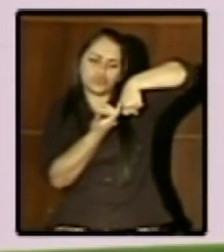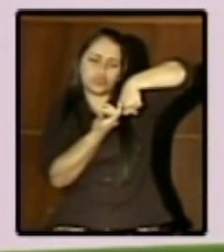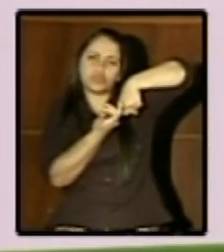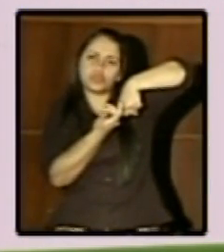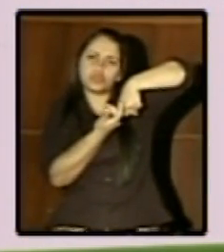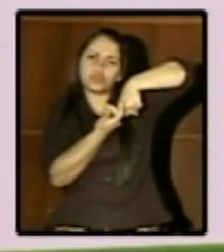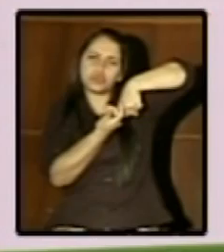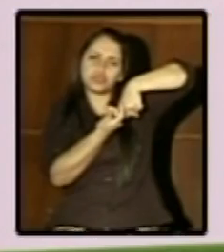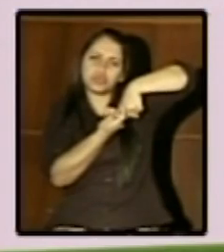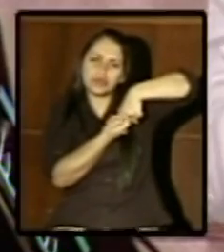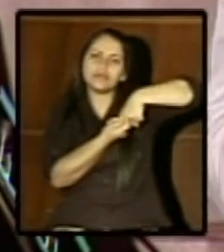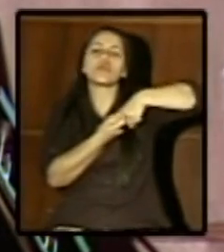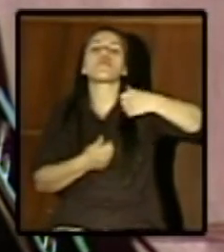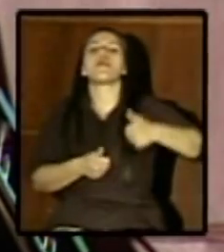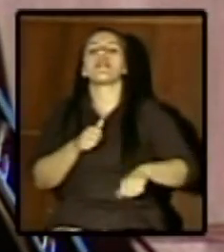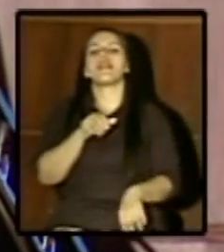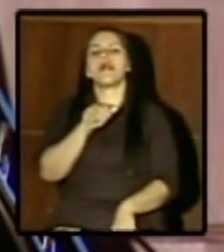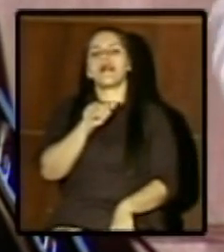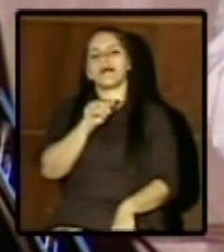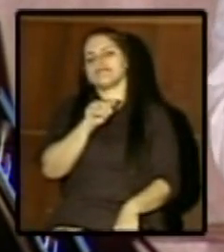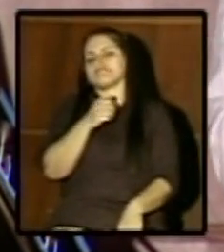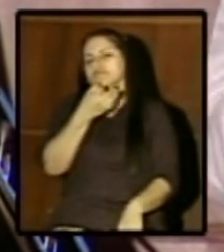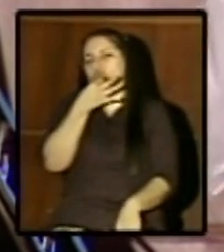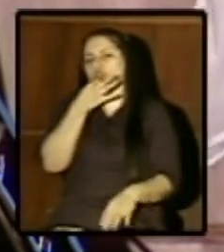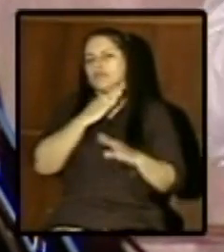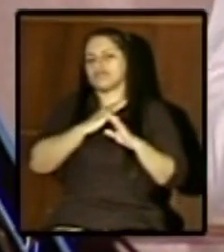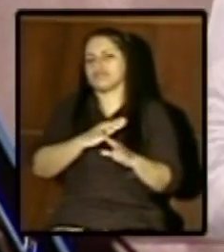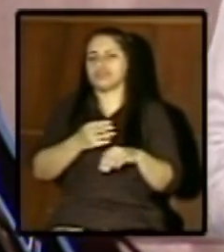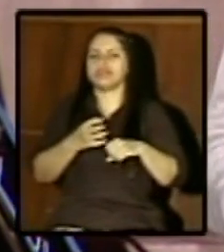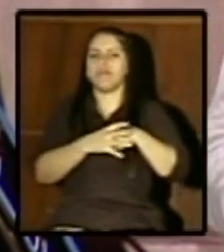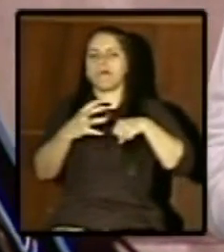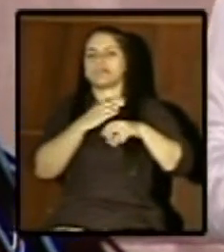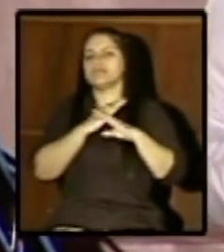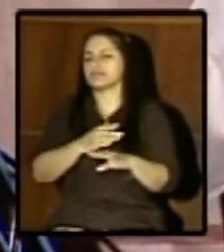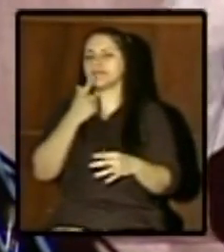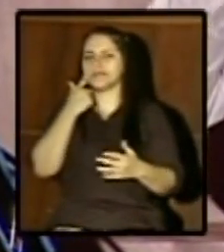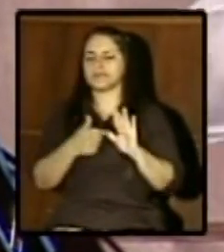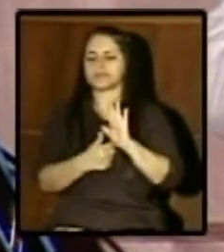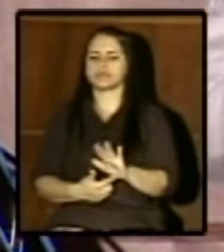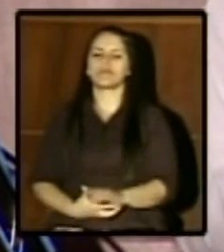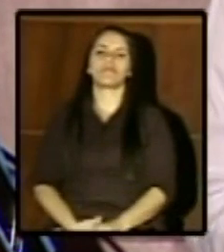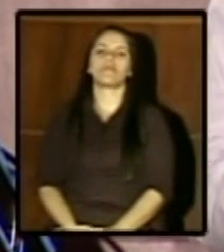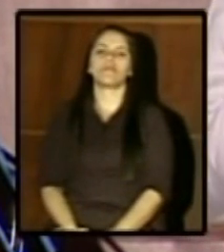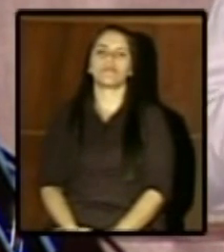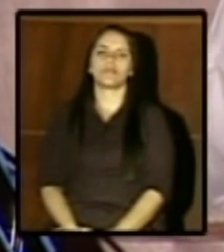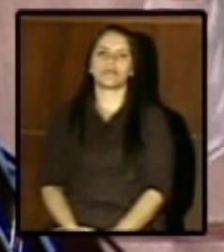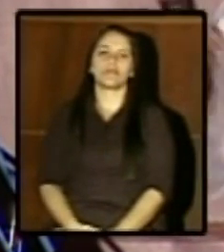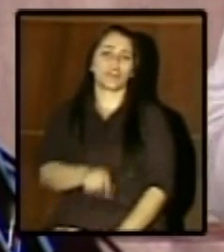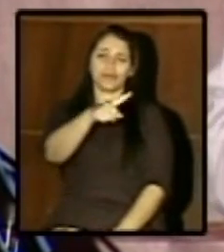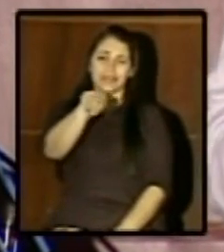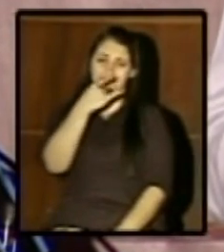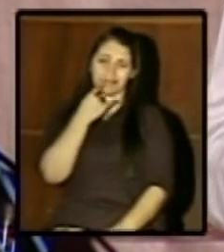La infiltración es simplemente inyectar dentro de la articulación un anestésico y un antiinflamatorio esteroideo. A diferencia de los otros que son no